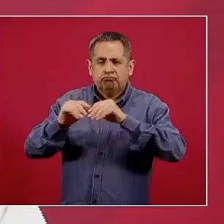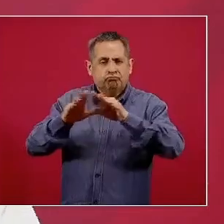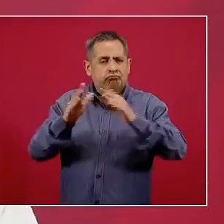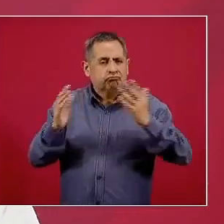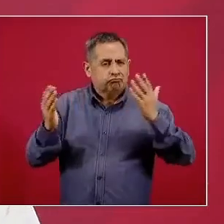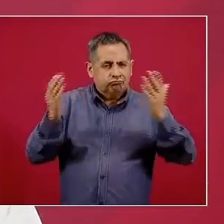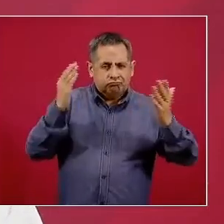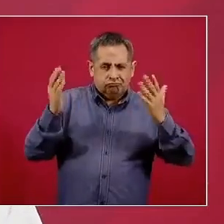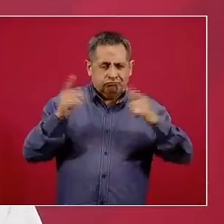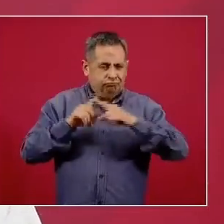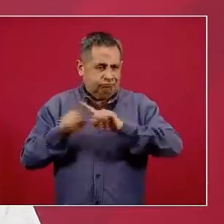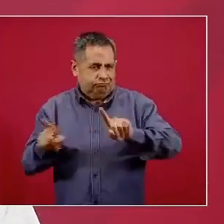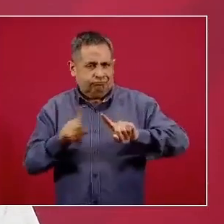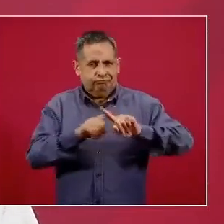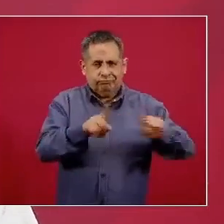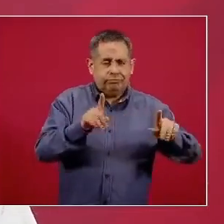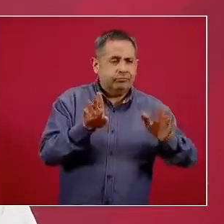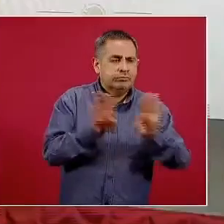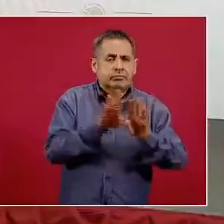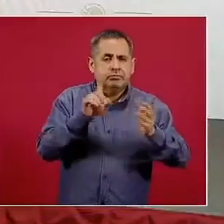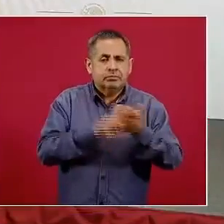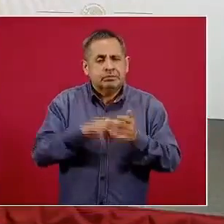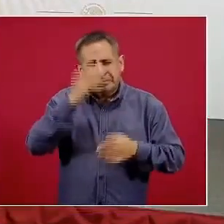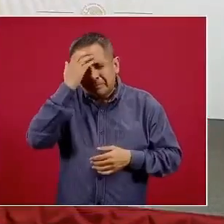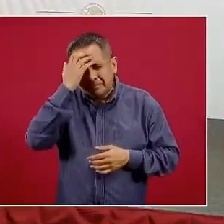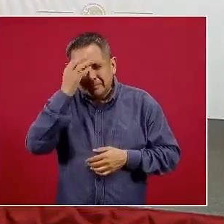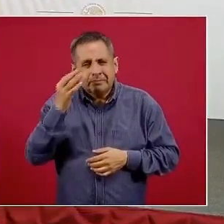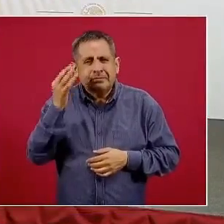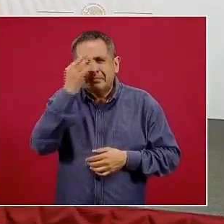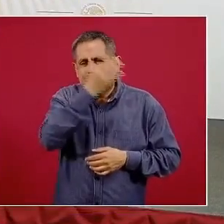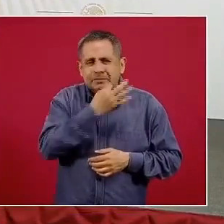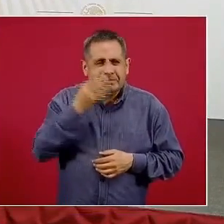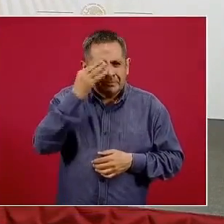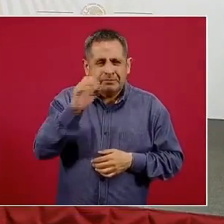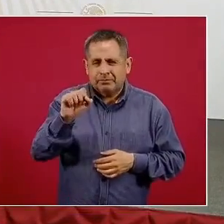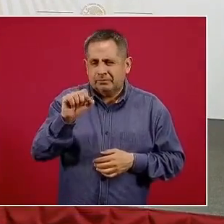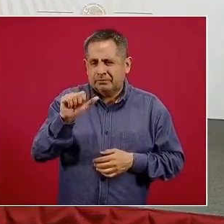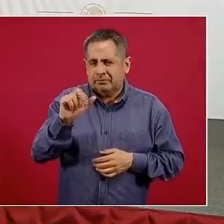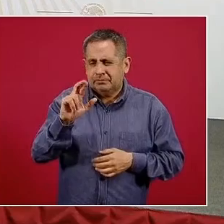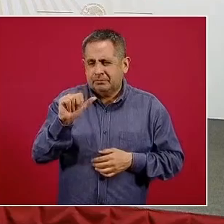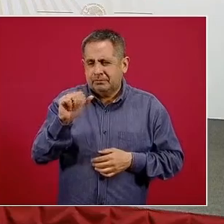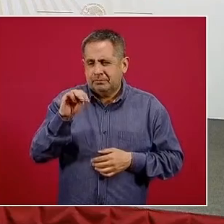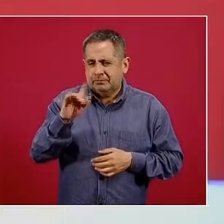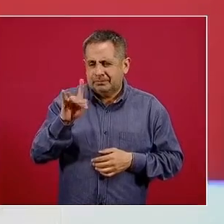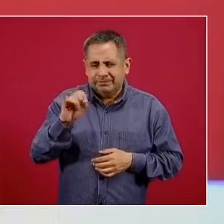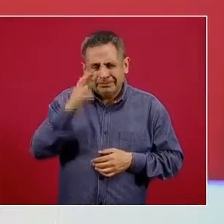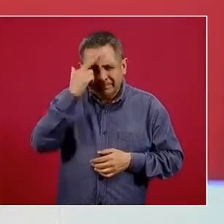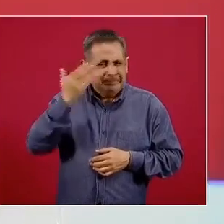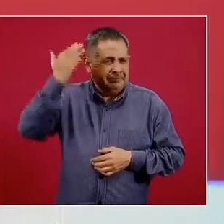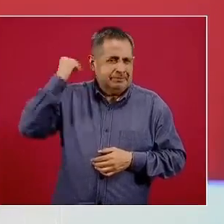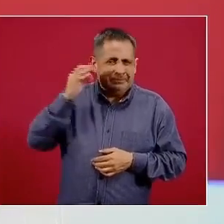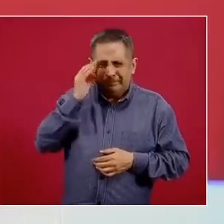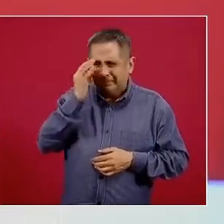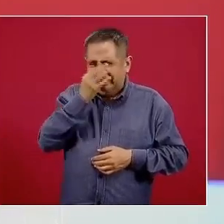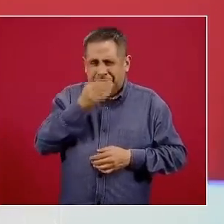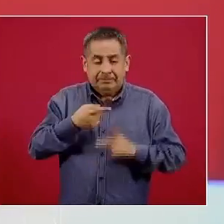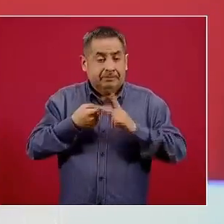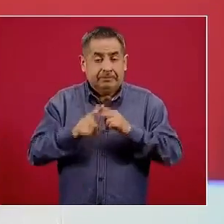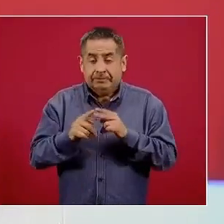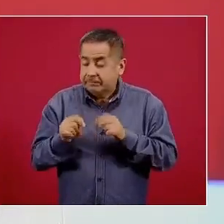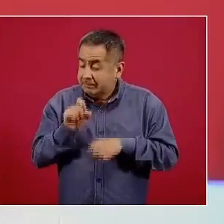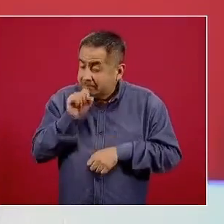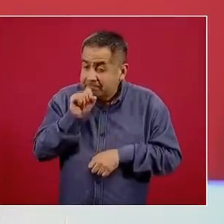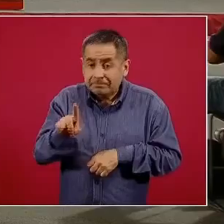contraste entre el brote de sarampión que tuvimos en México y que inició exactamente el mismo